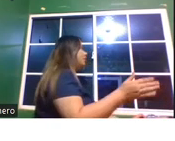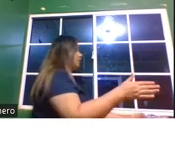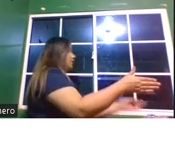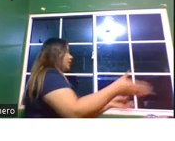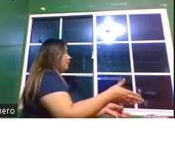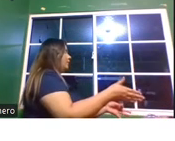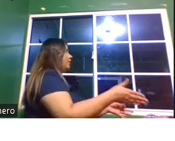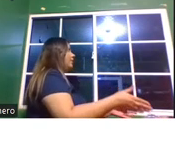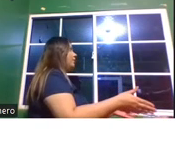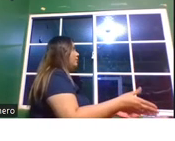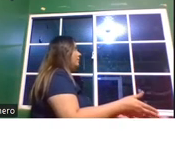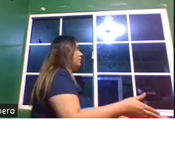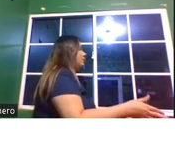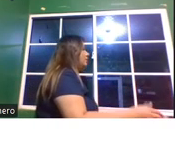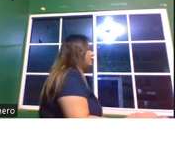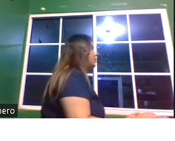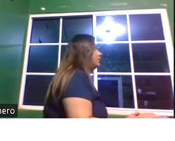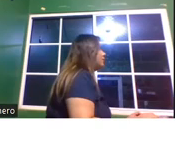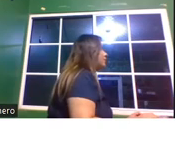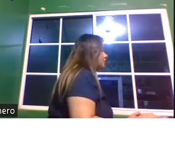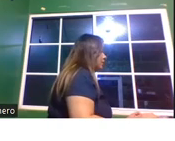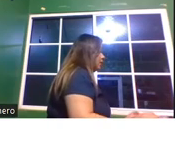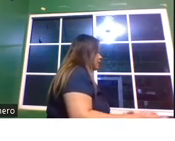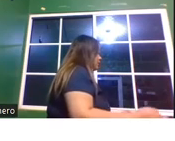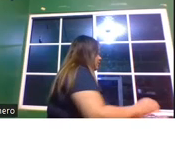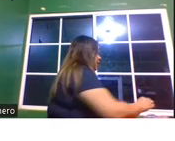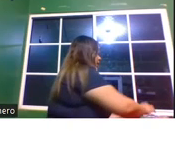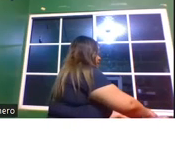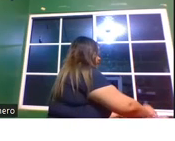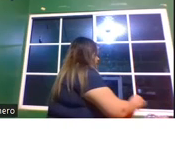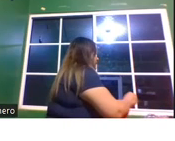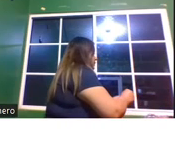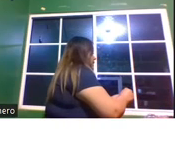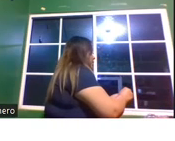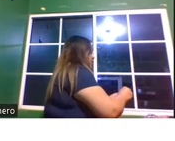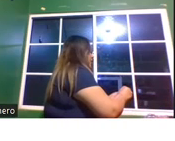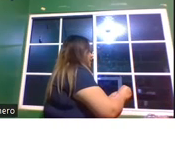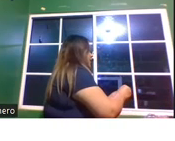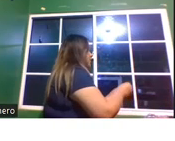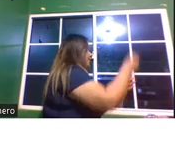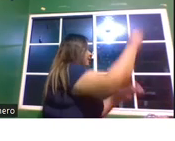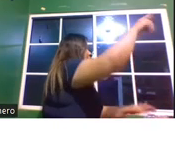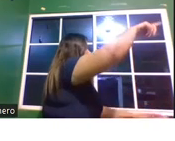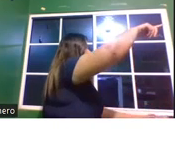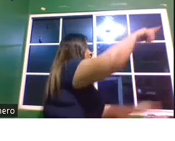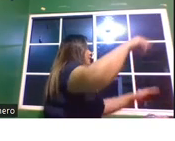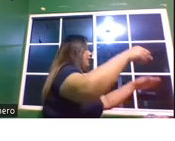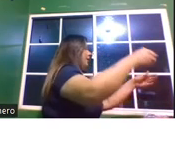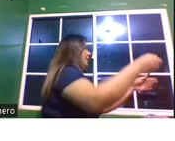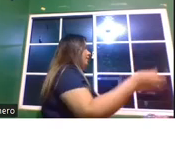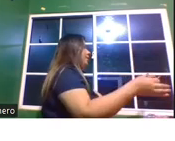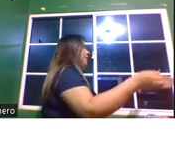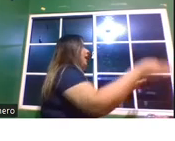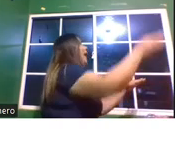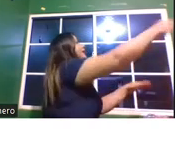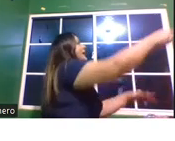de seriedad de poder ser directos con la gente, o sea, tantos años que se está labrando y hoy